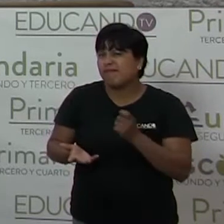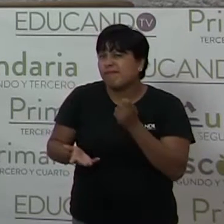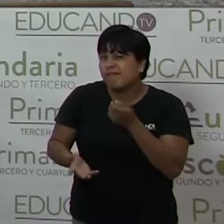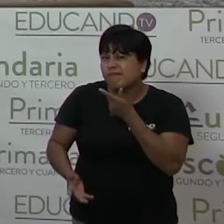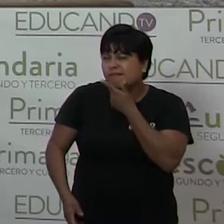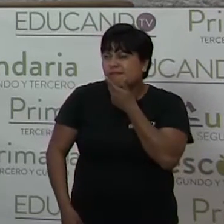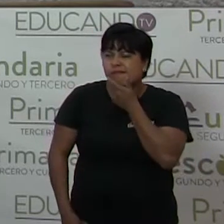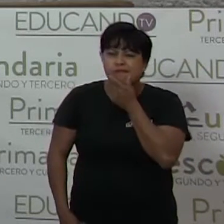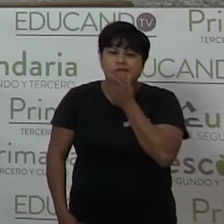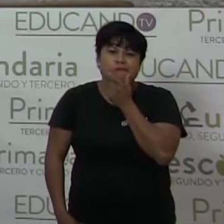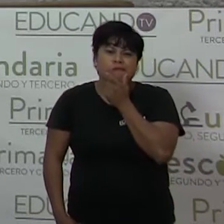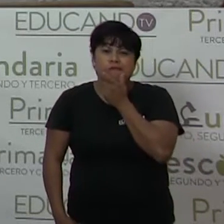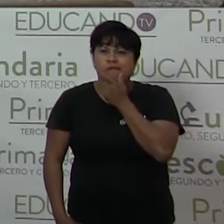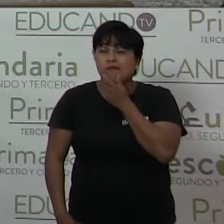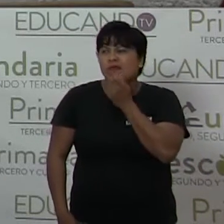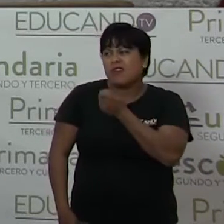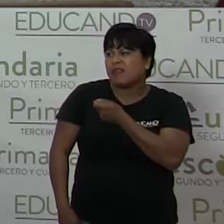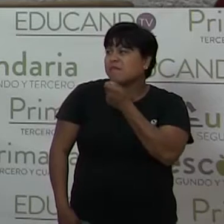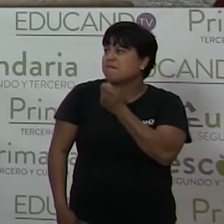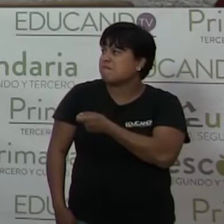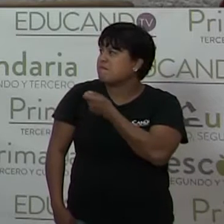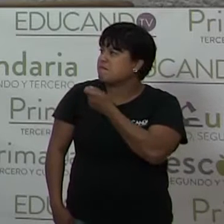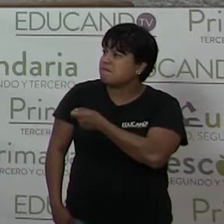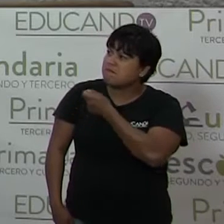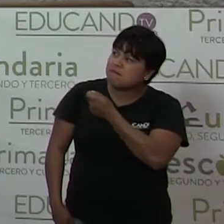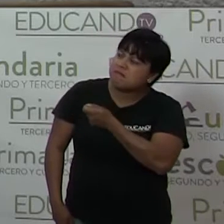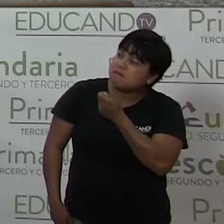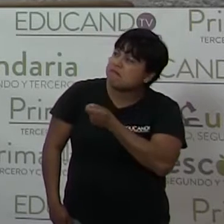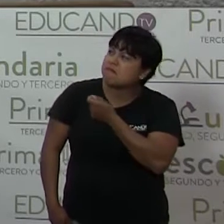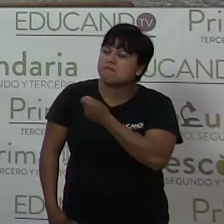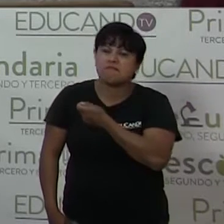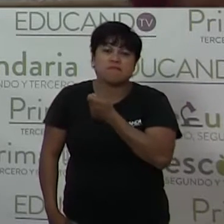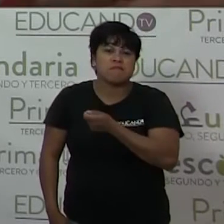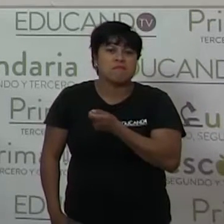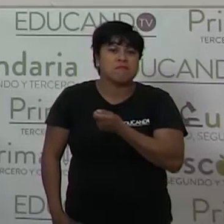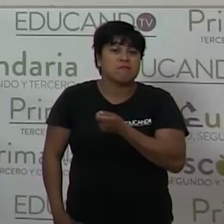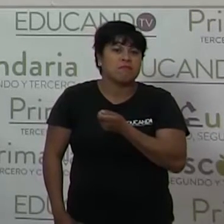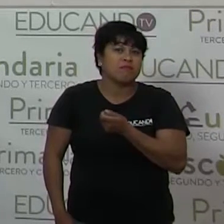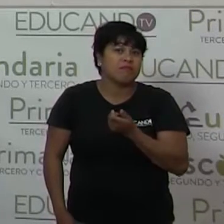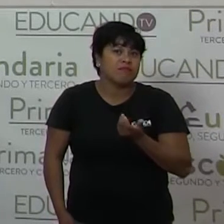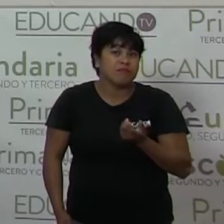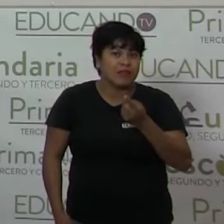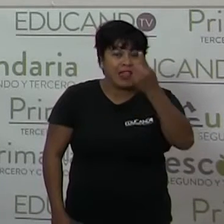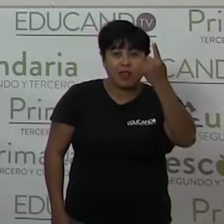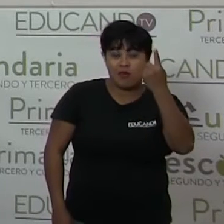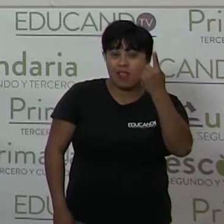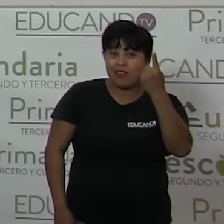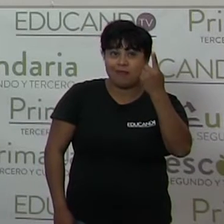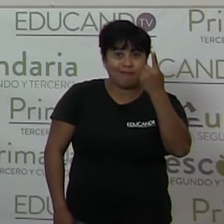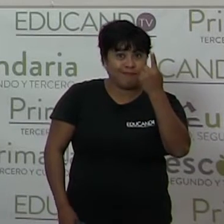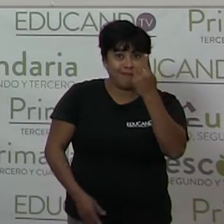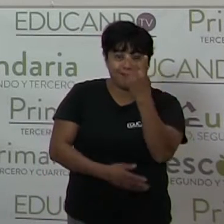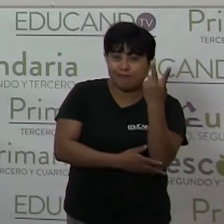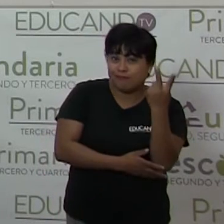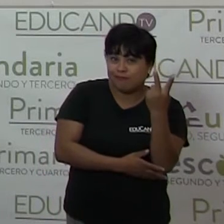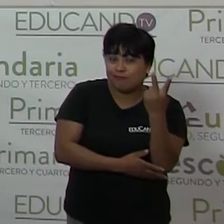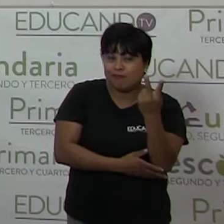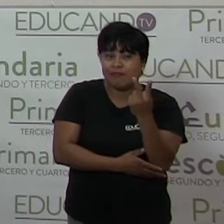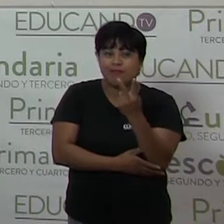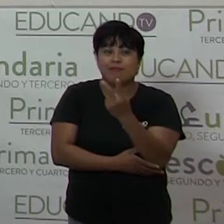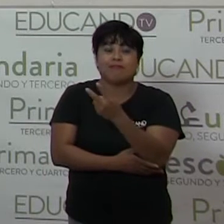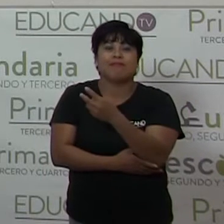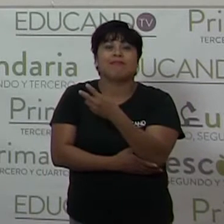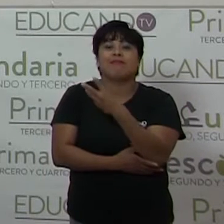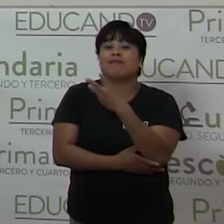qué será que será que será que será a la una a las